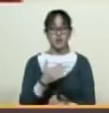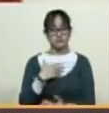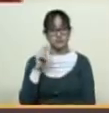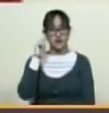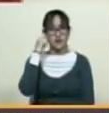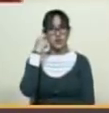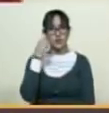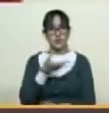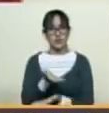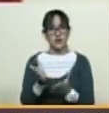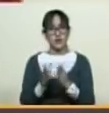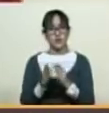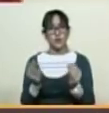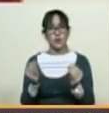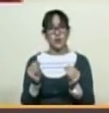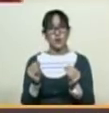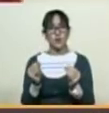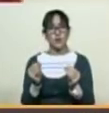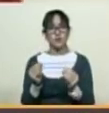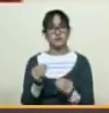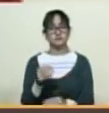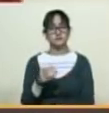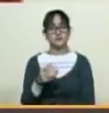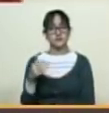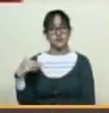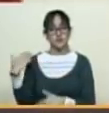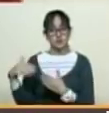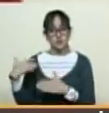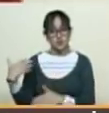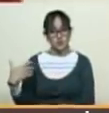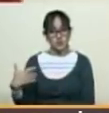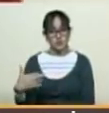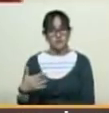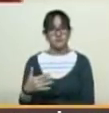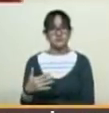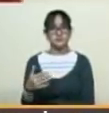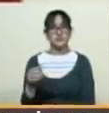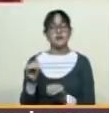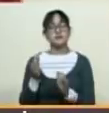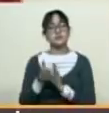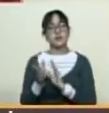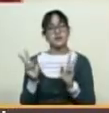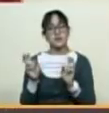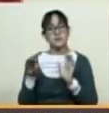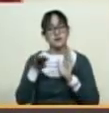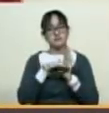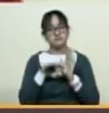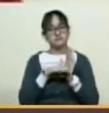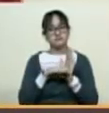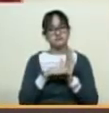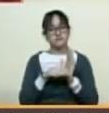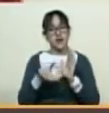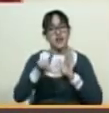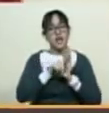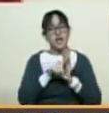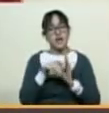recordarles a toda la ciudadanía, hacer un recuento de lo que ha sido todo lo que es el tema de las garantías